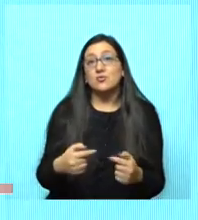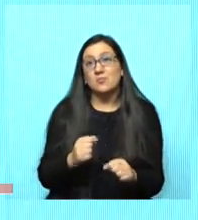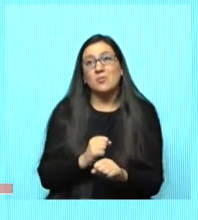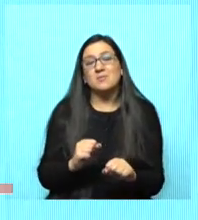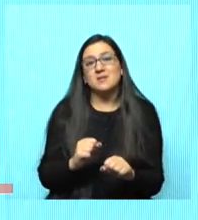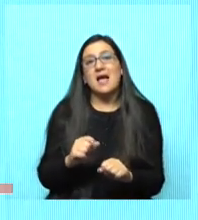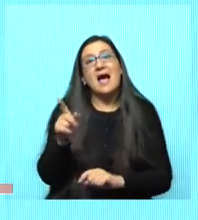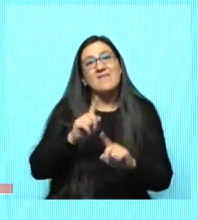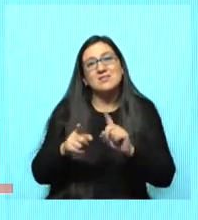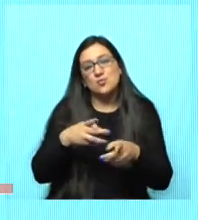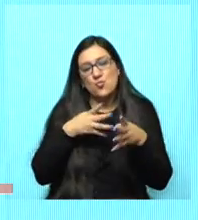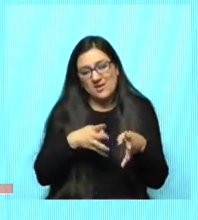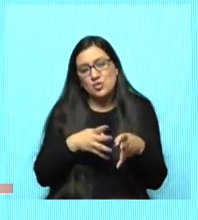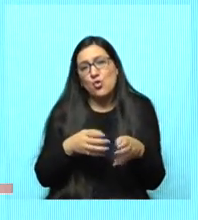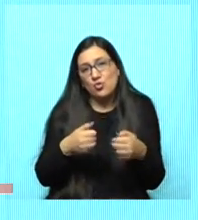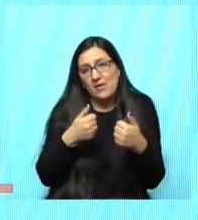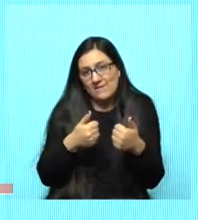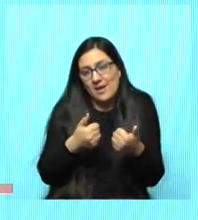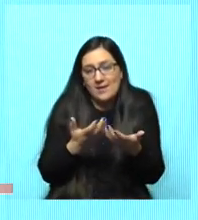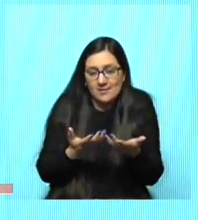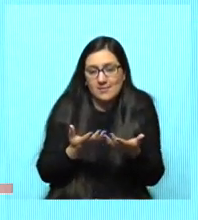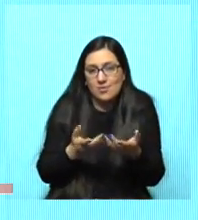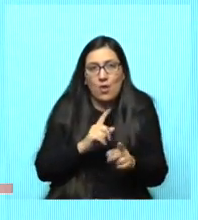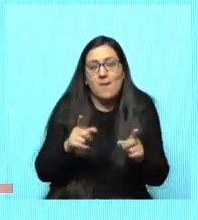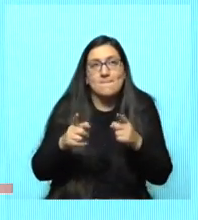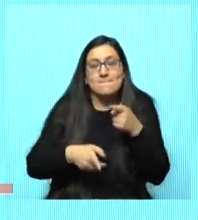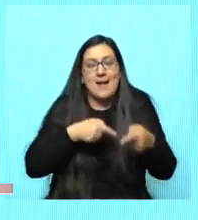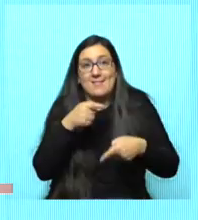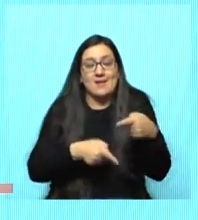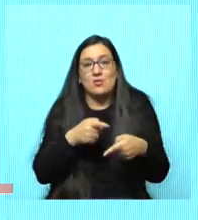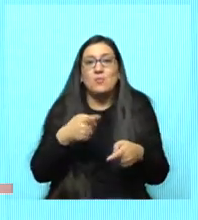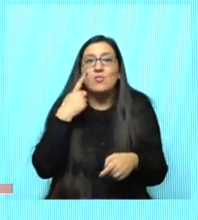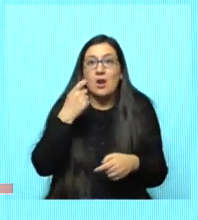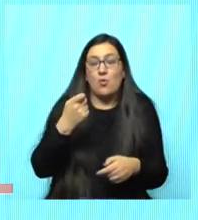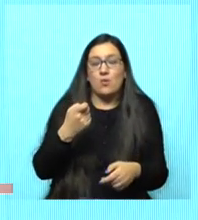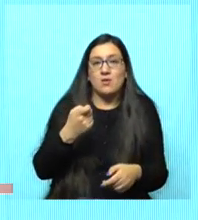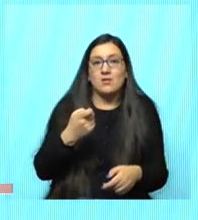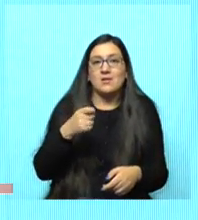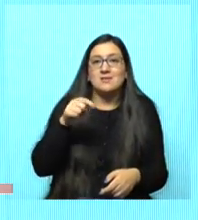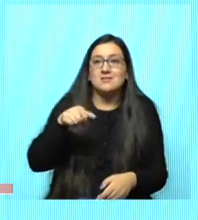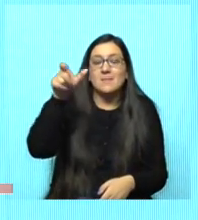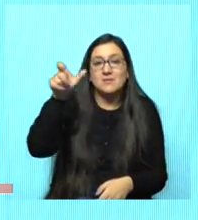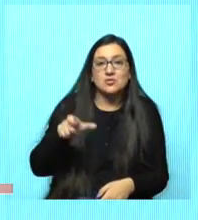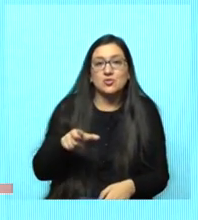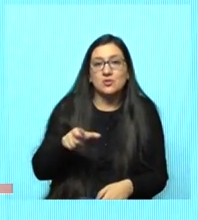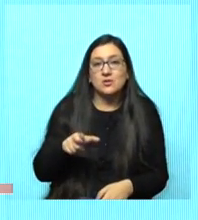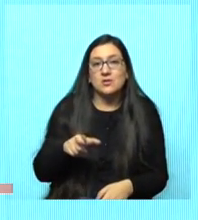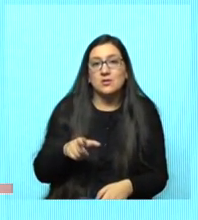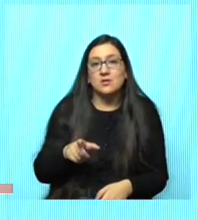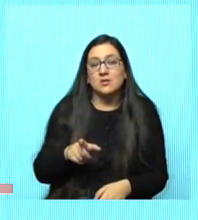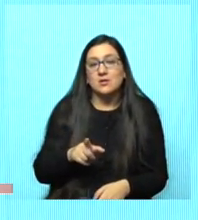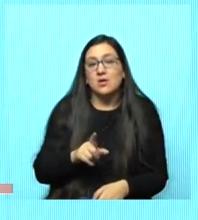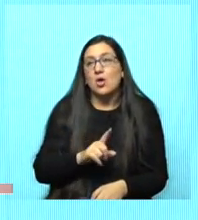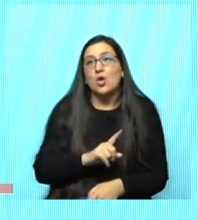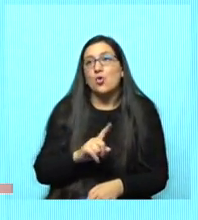cuenta que a veces es un rezongo, está bien, no es tanto maltrato, pero capaz que darnos cuenta que el hecho de que esta persona no esté en nuestras vidas y nos compense,